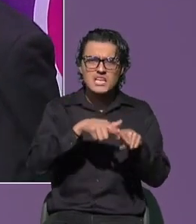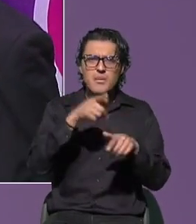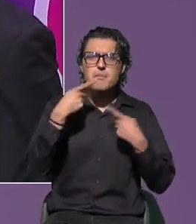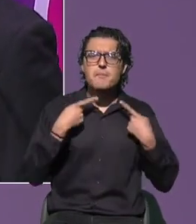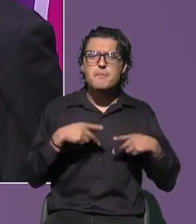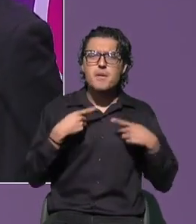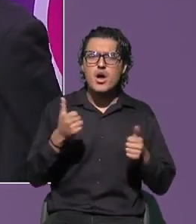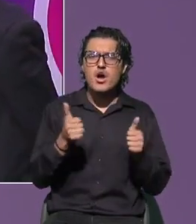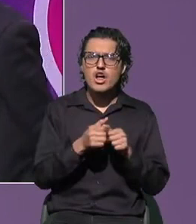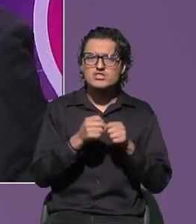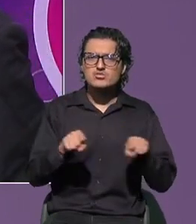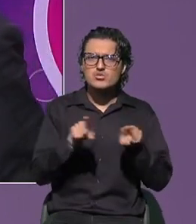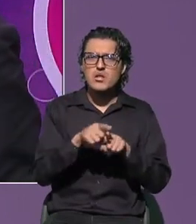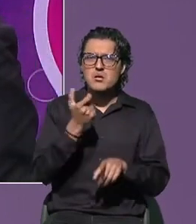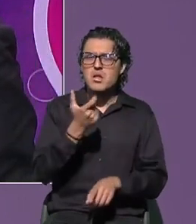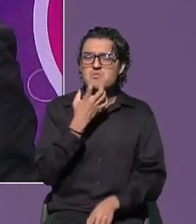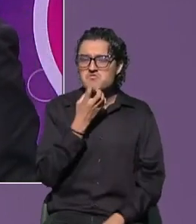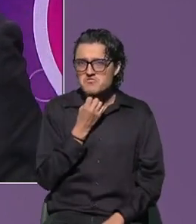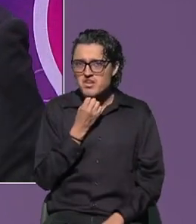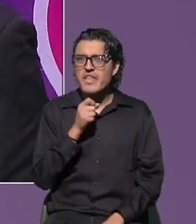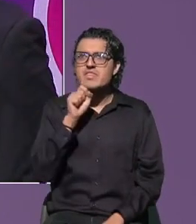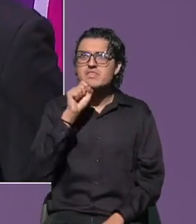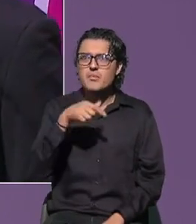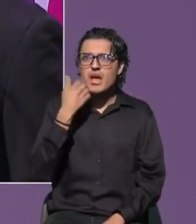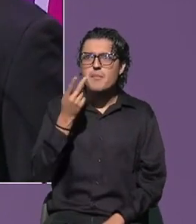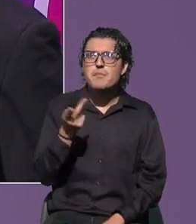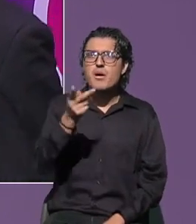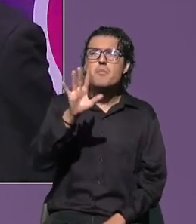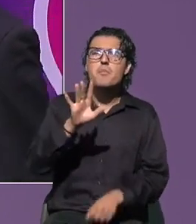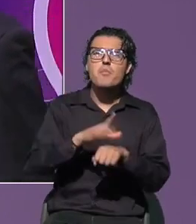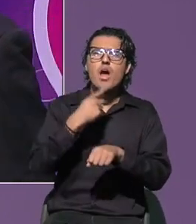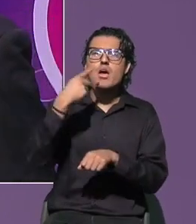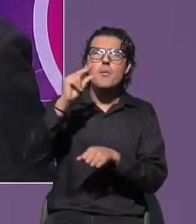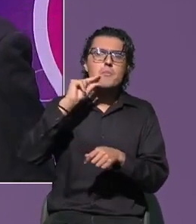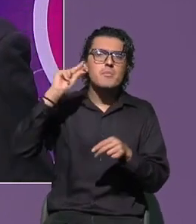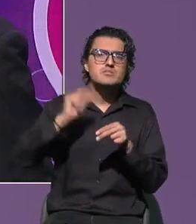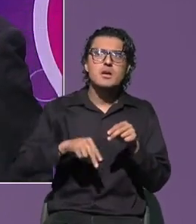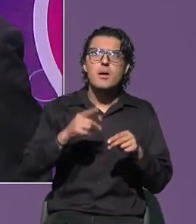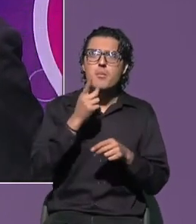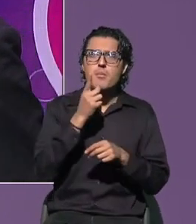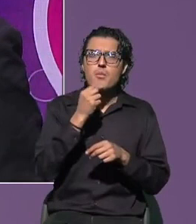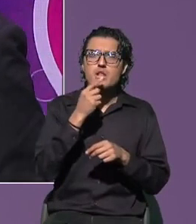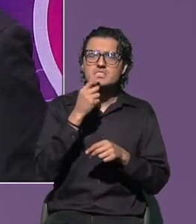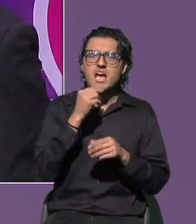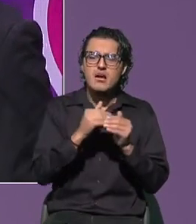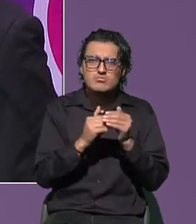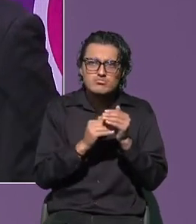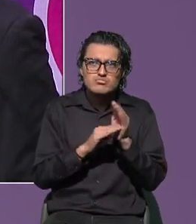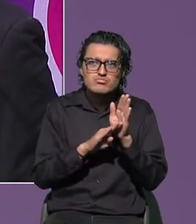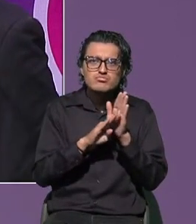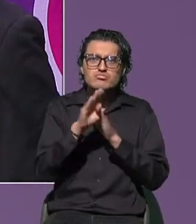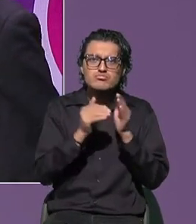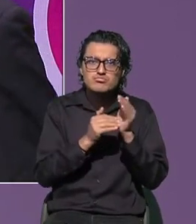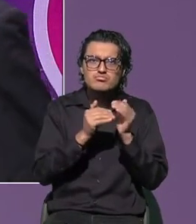precarios también le quisiera preguntar a la candidata Por qué Se presume de que los policías hayan subido en su salario